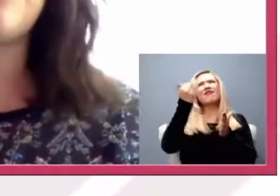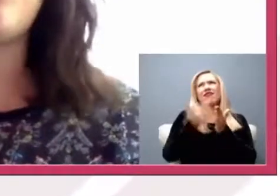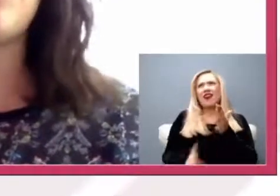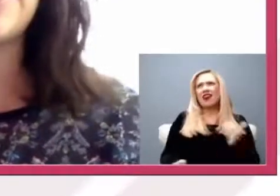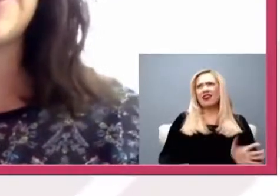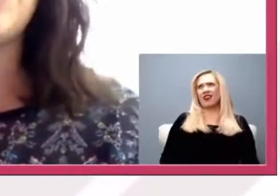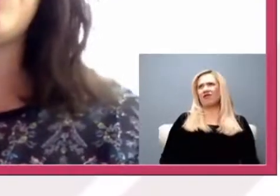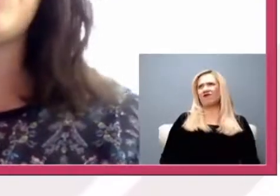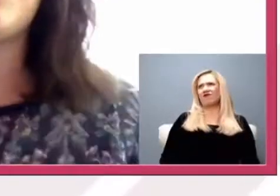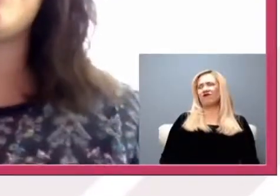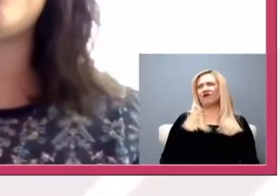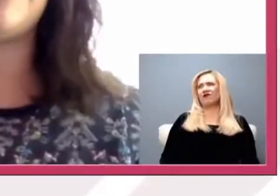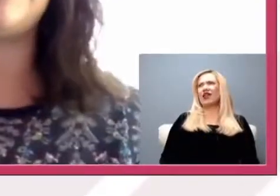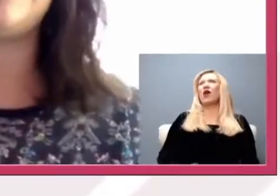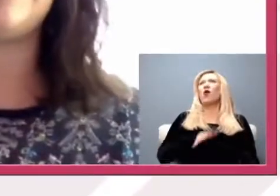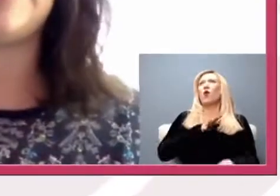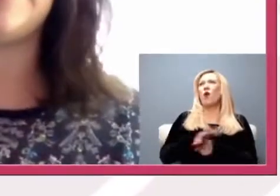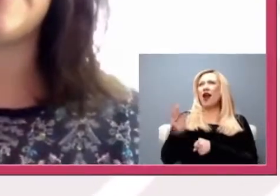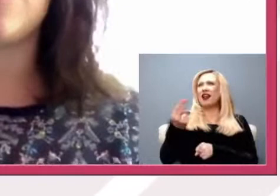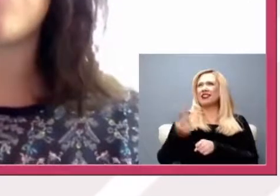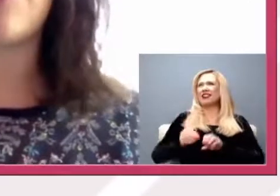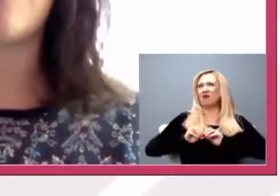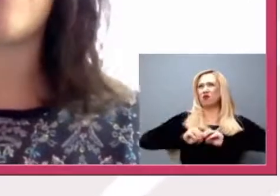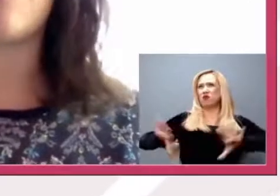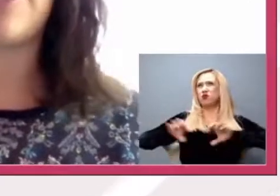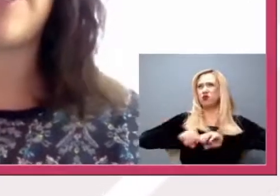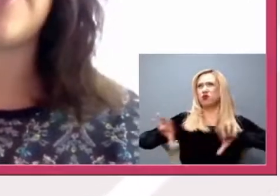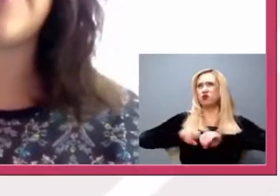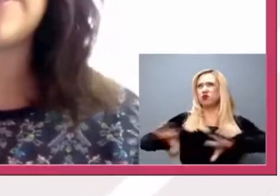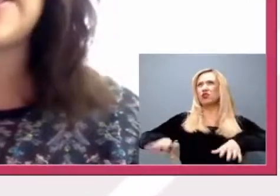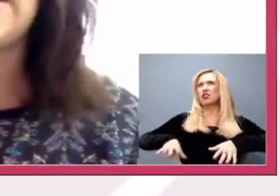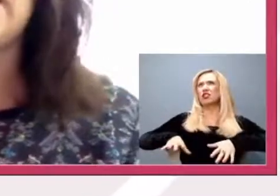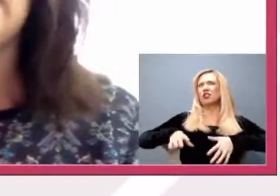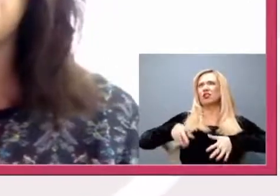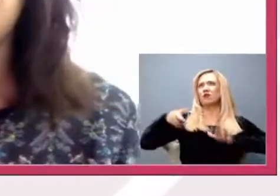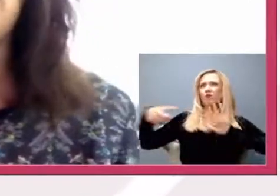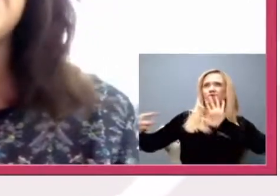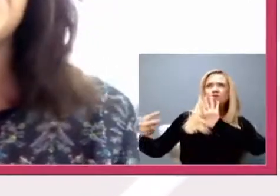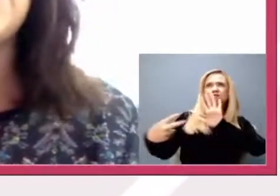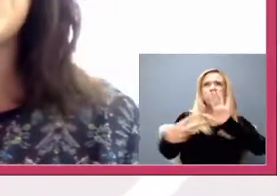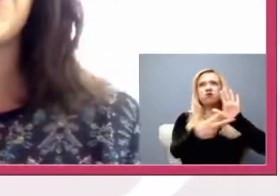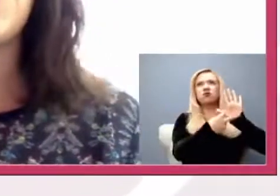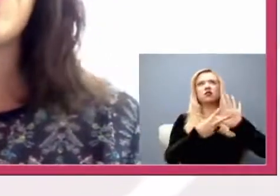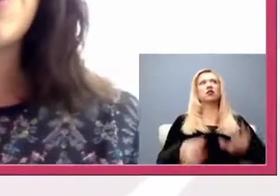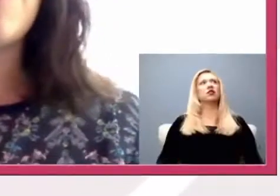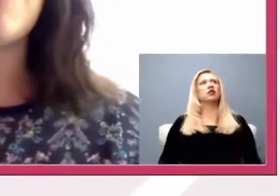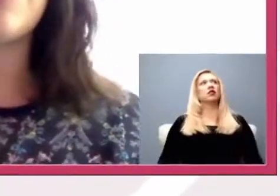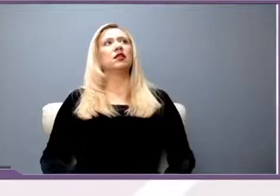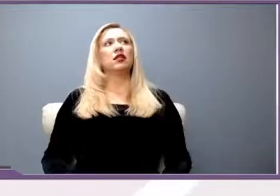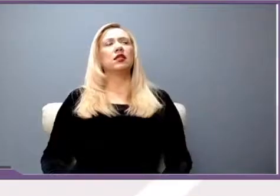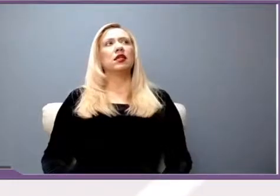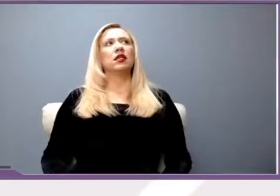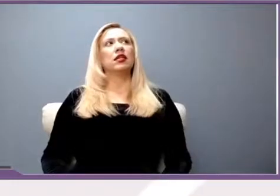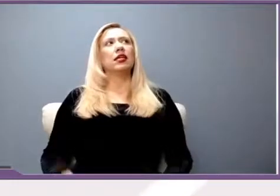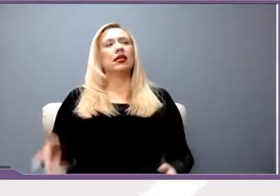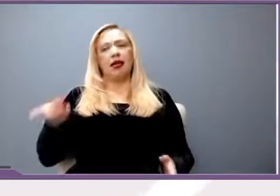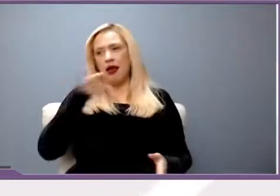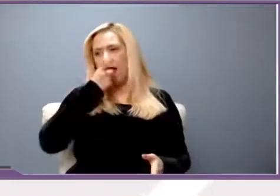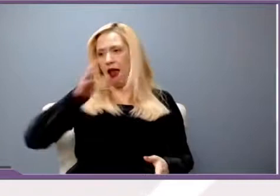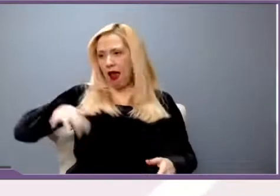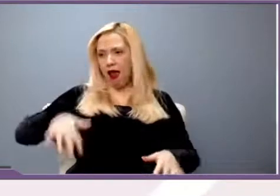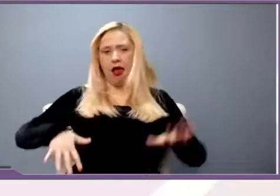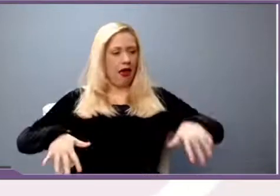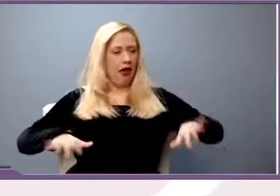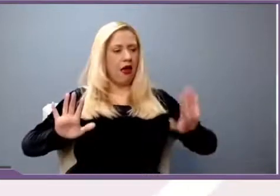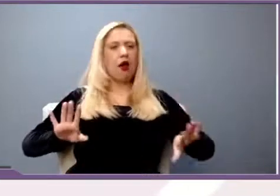seguir impulsando? Primero desde las disidencias en torno a la corporalidad, estas disidencias que ustedes ya mencionaron, pero también cómo trabajar